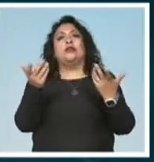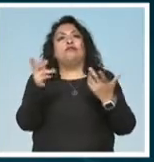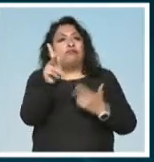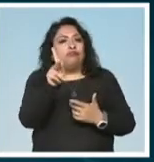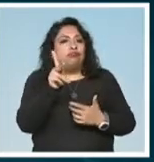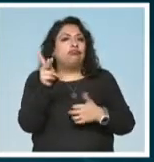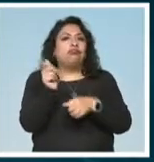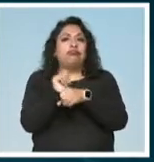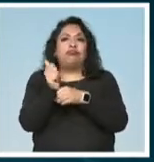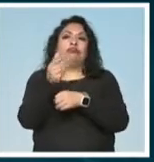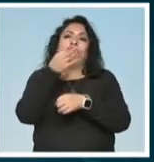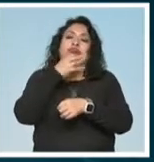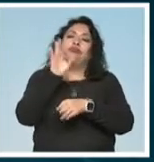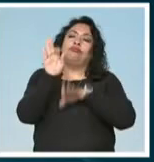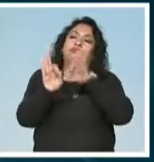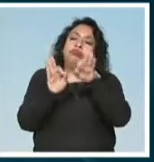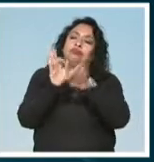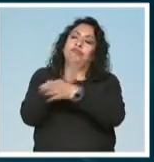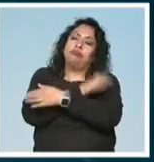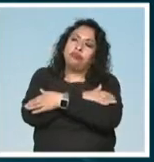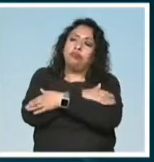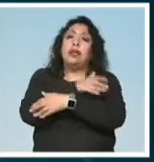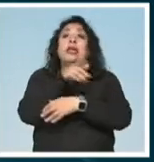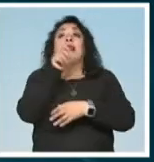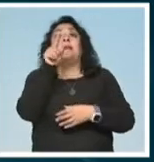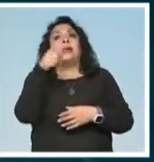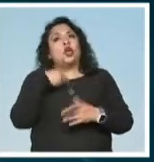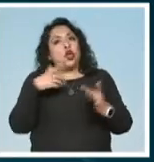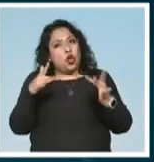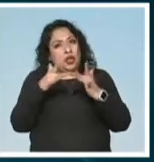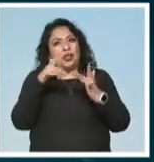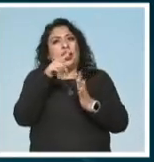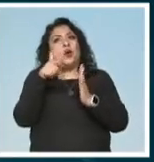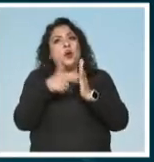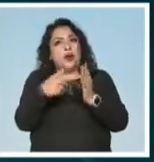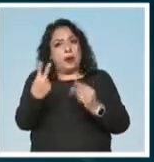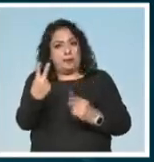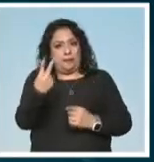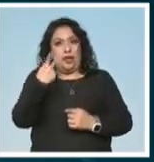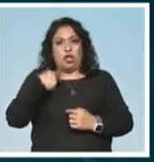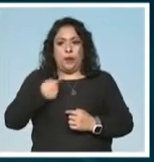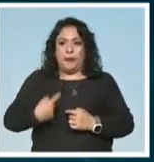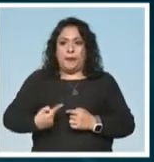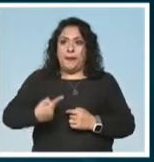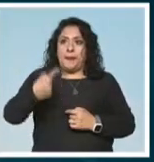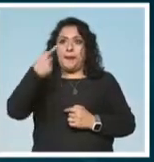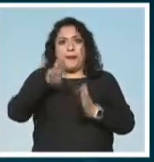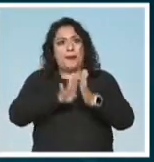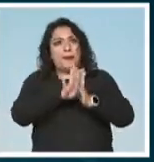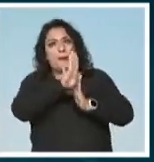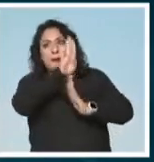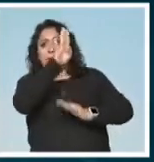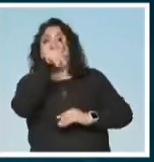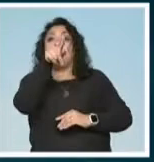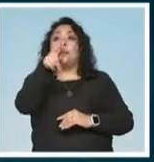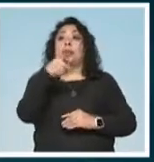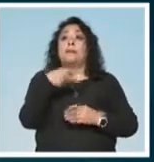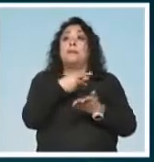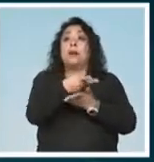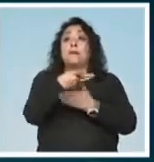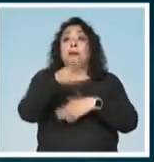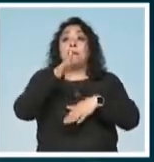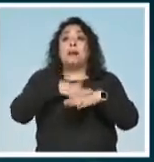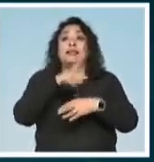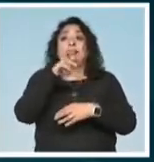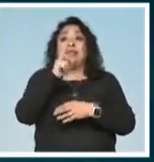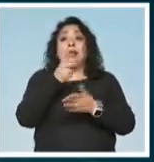y celebrarlos y apapacharlos, y para mí también es como conectar desde un lugar que me vio crecer. Durante la ceremonia se repartieron más